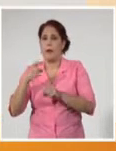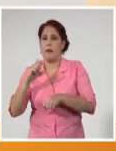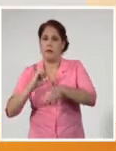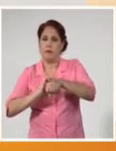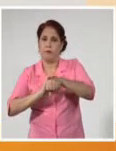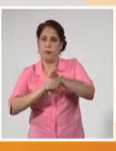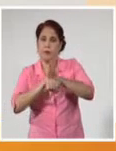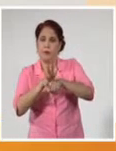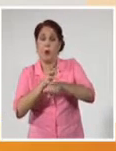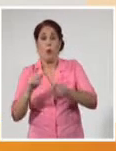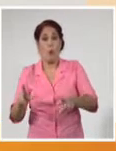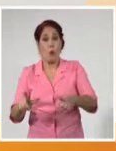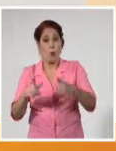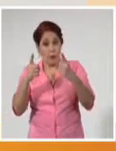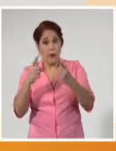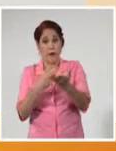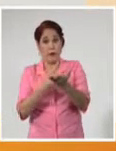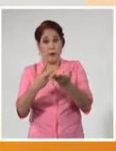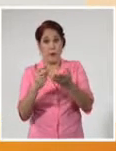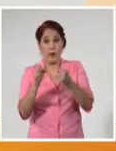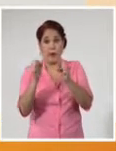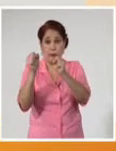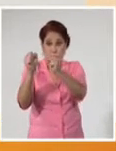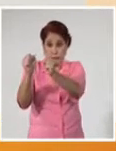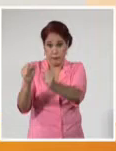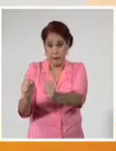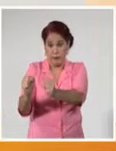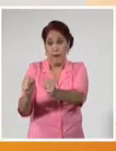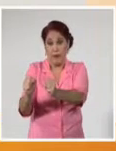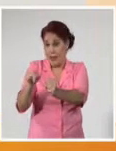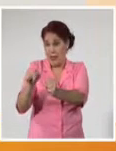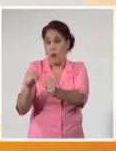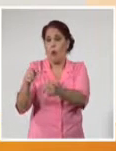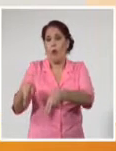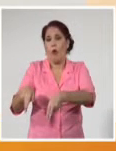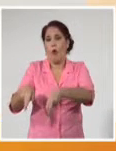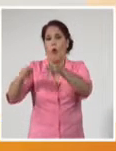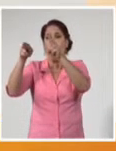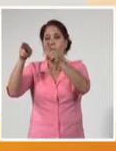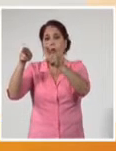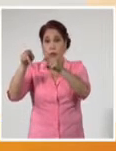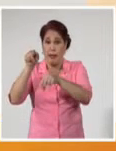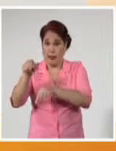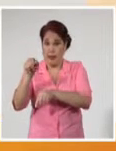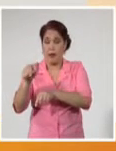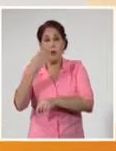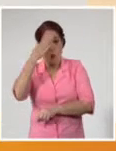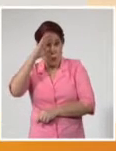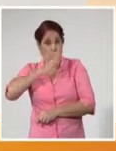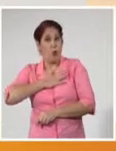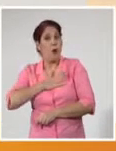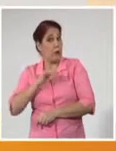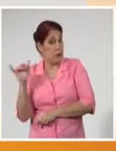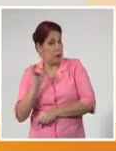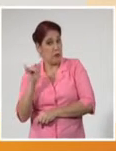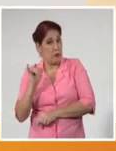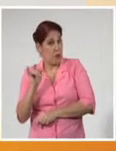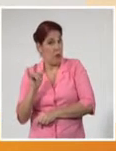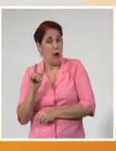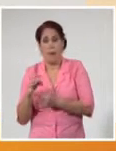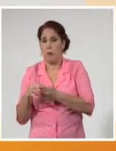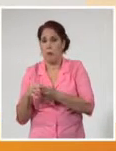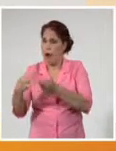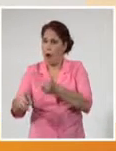real, cumplir además con la cuarentena obligatoria por 8 días en un hotel destinado al efecto, los cubanos también, asumiendo los costos